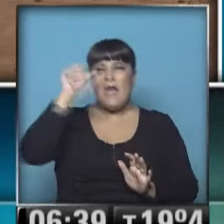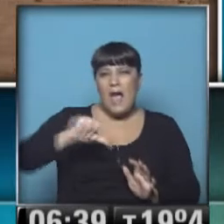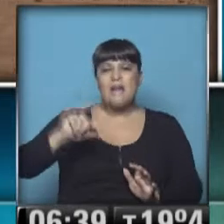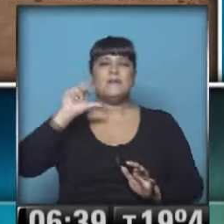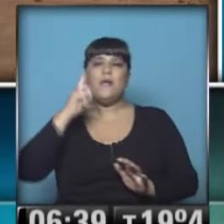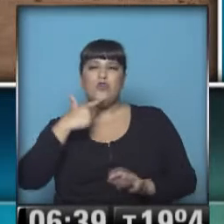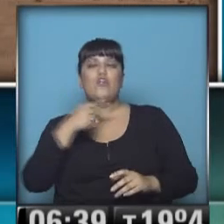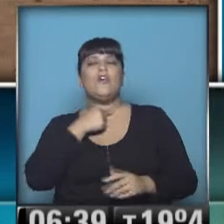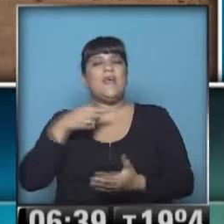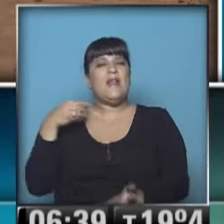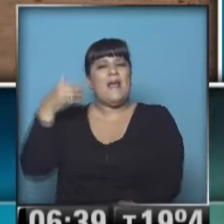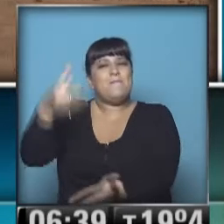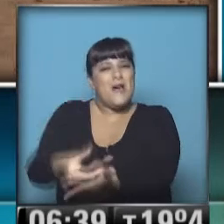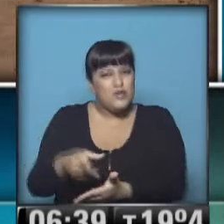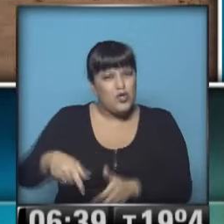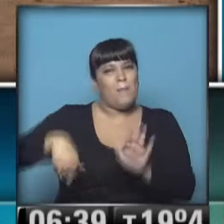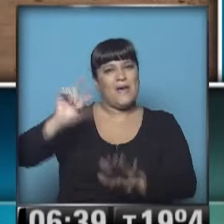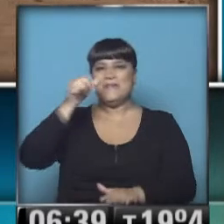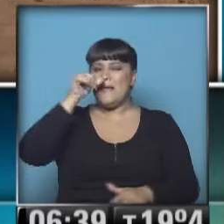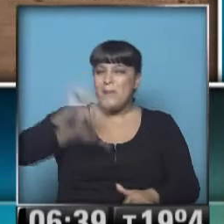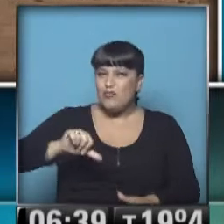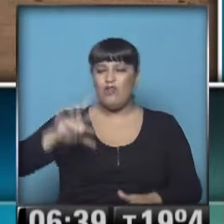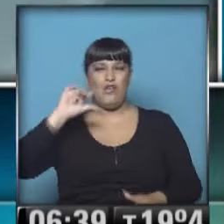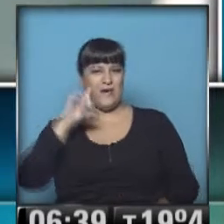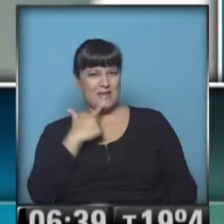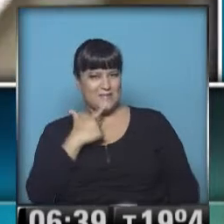más inversiones en gas y petróleo.